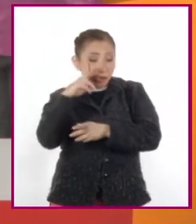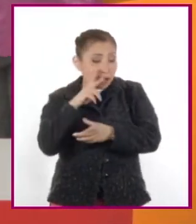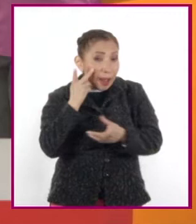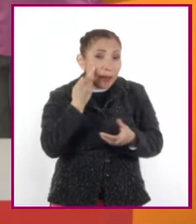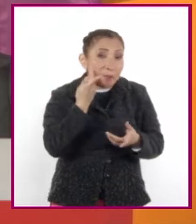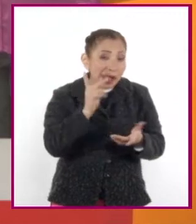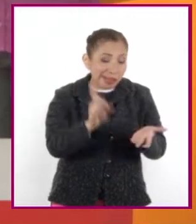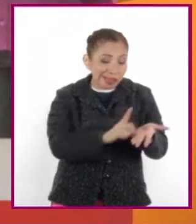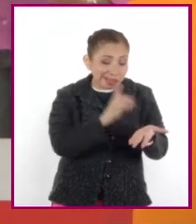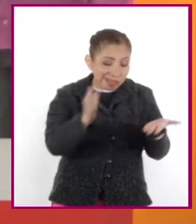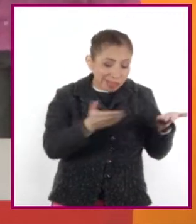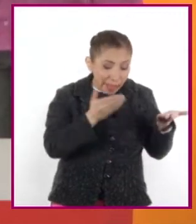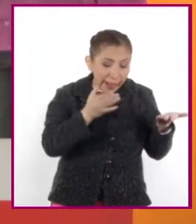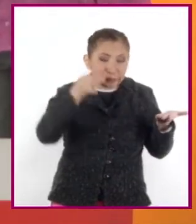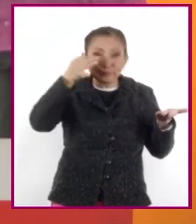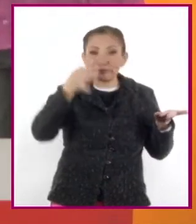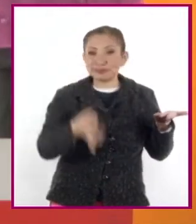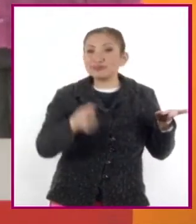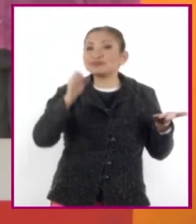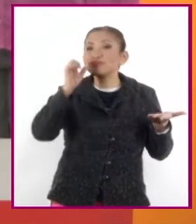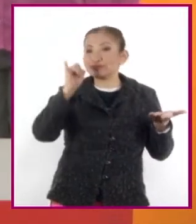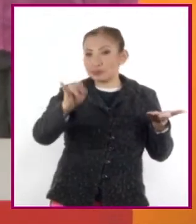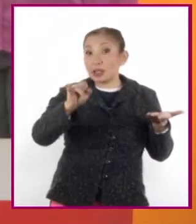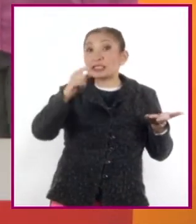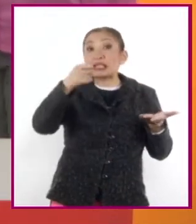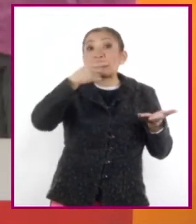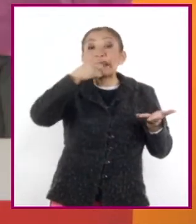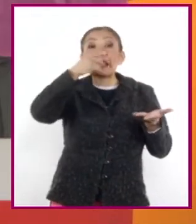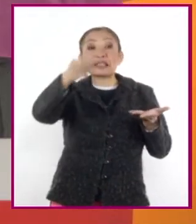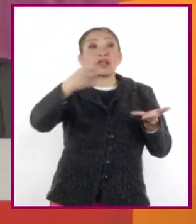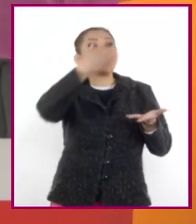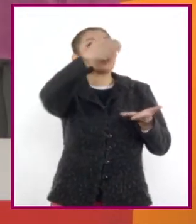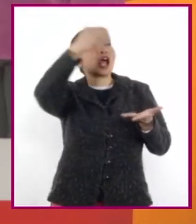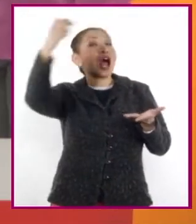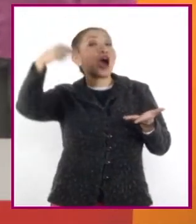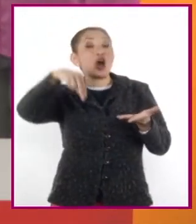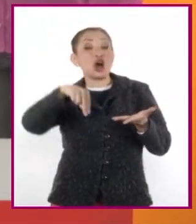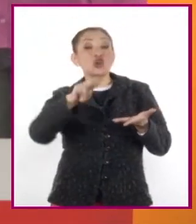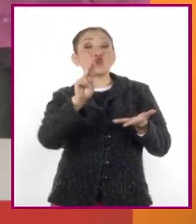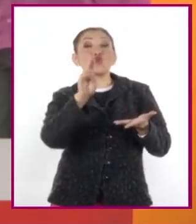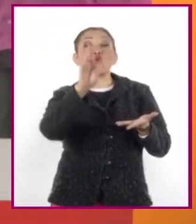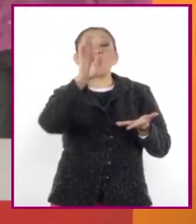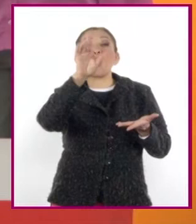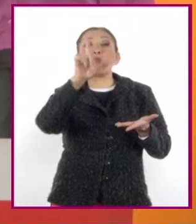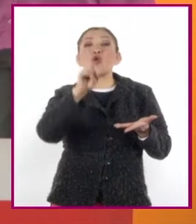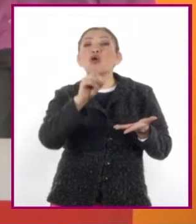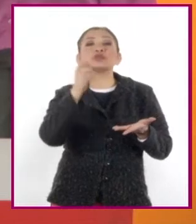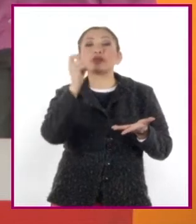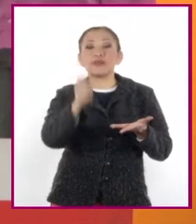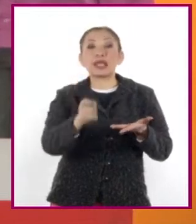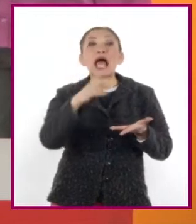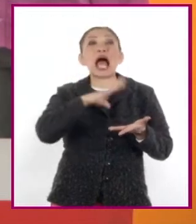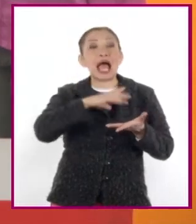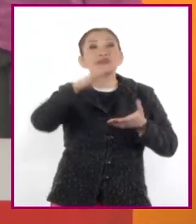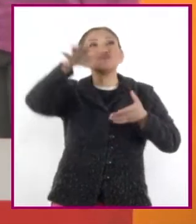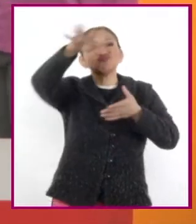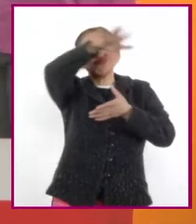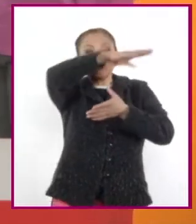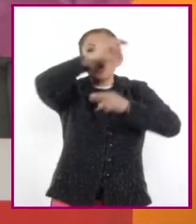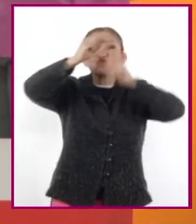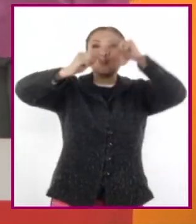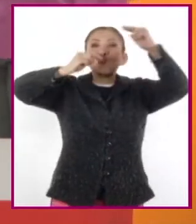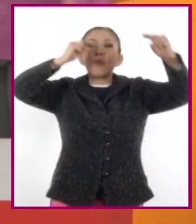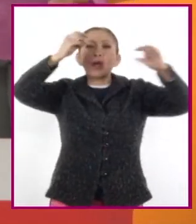mi diccionario, es así. Si alguien dice el cielo está nublo, se refiere a que está cubierto de nubes,